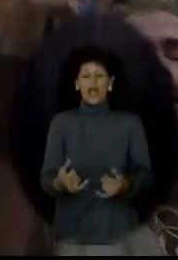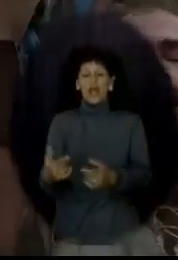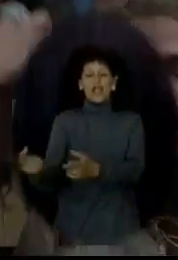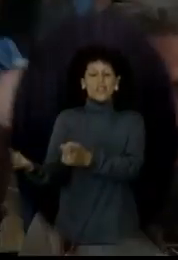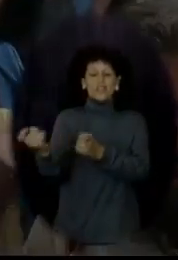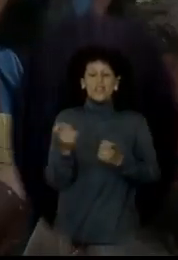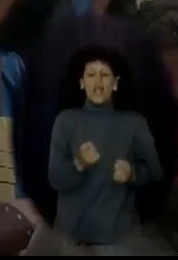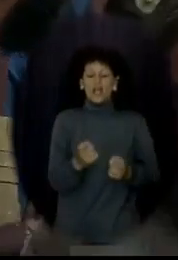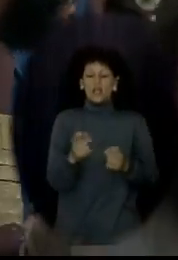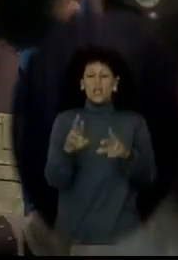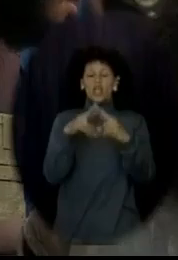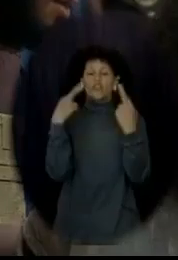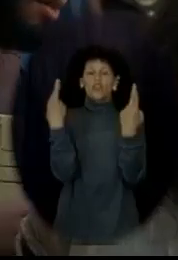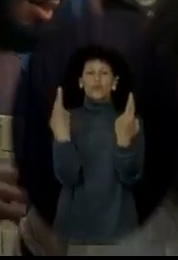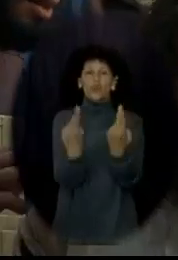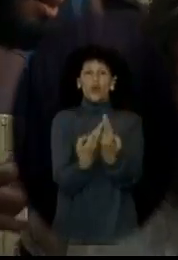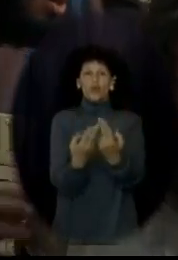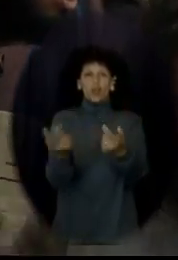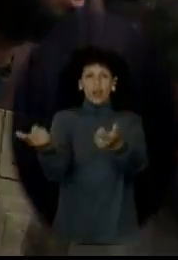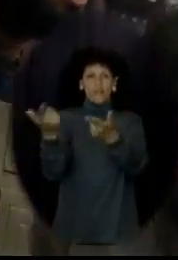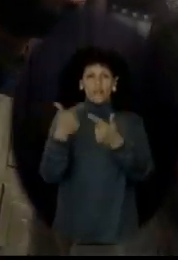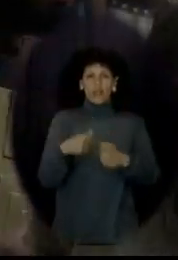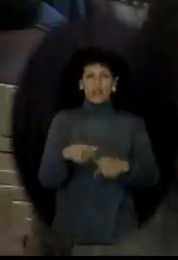Deténganse, les digo. Tráiganlo ante el consejo.